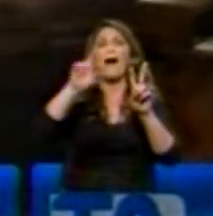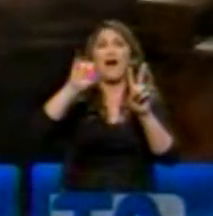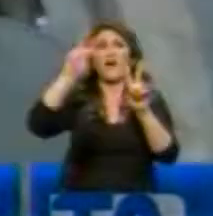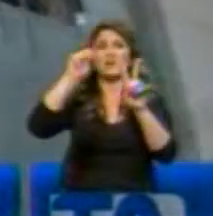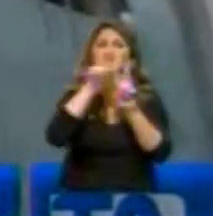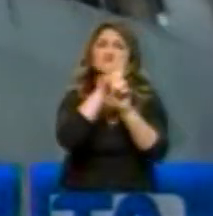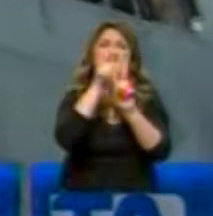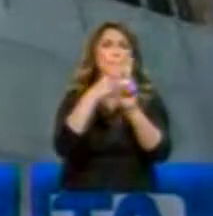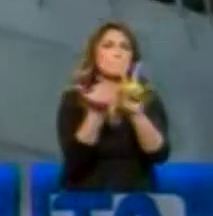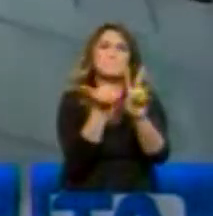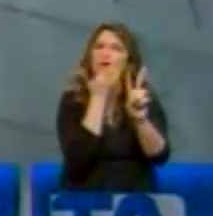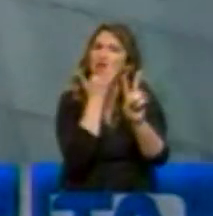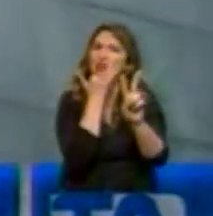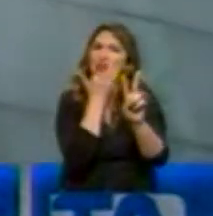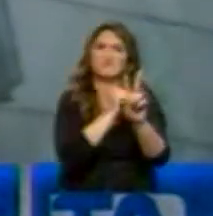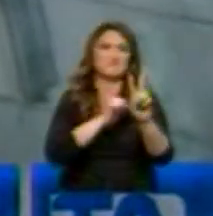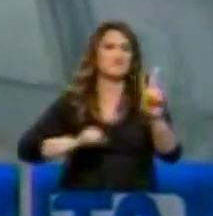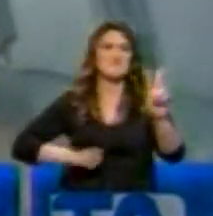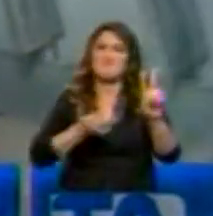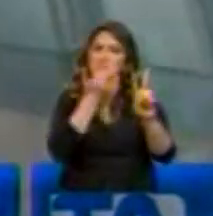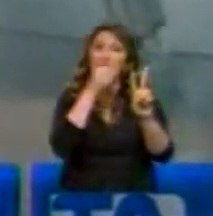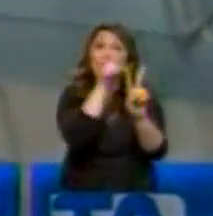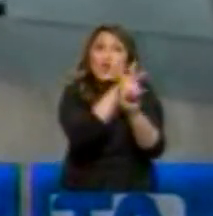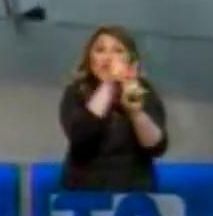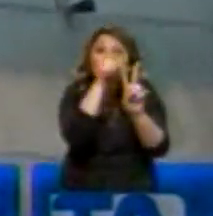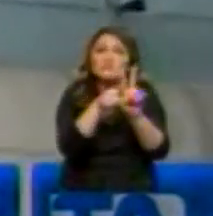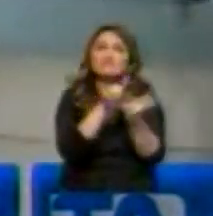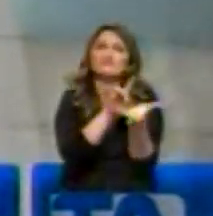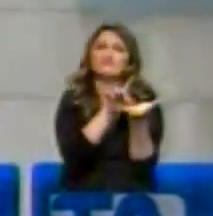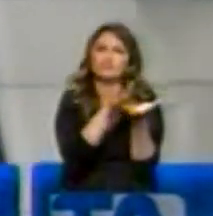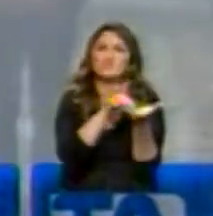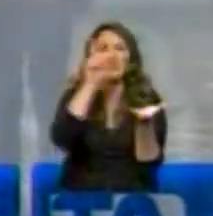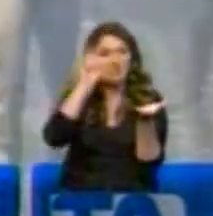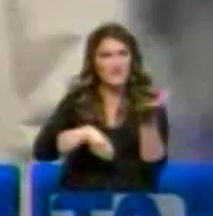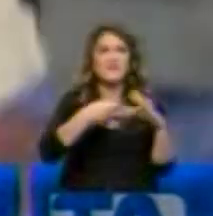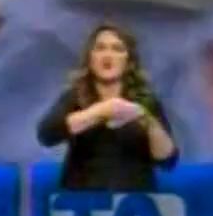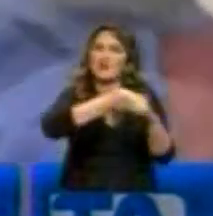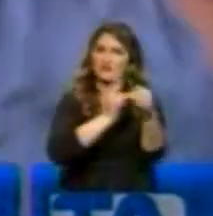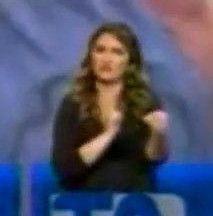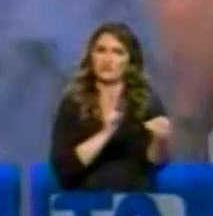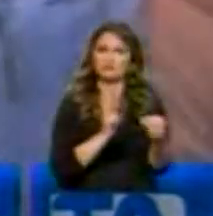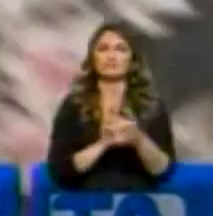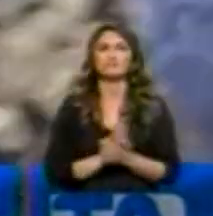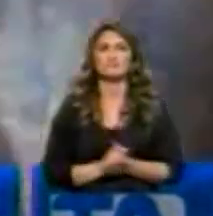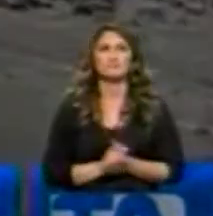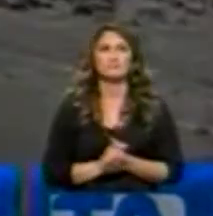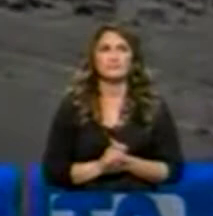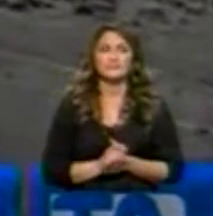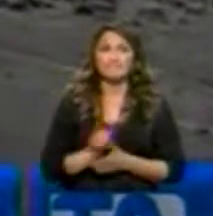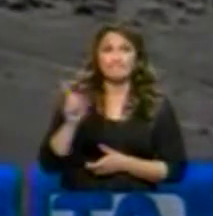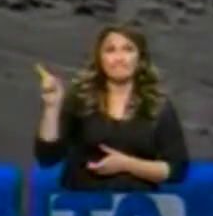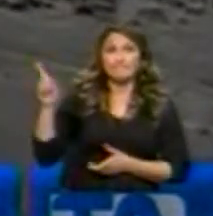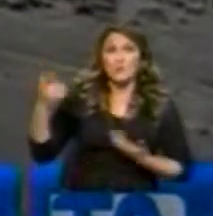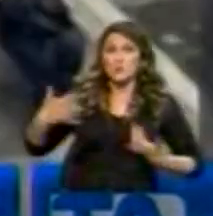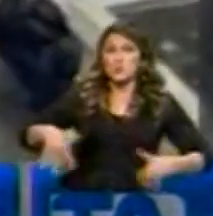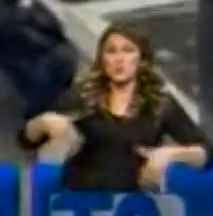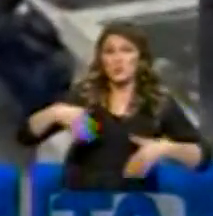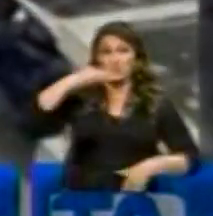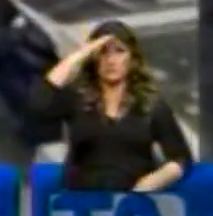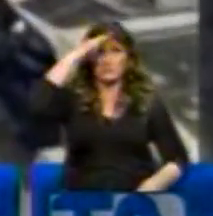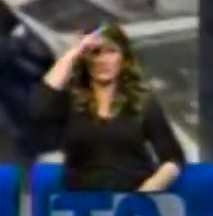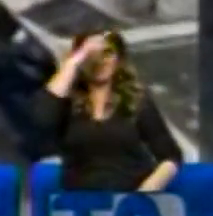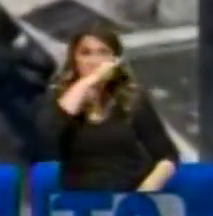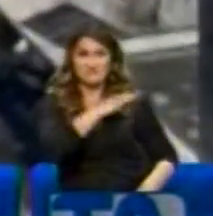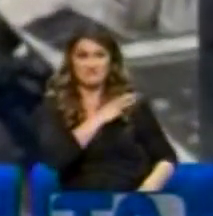los actos vandálicos a edificios como a la Contraloría, el uso de la fuerza por parte de la policía y militares y los ataques a los medios